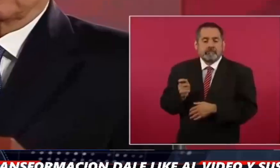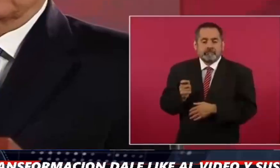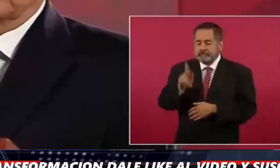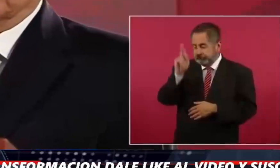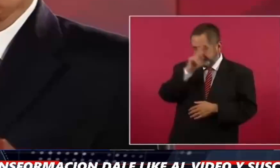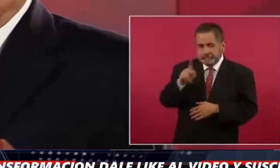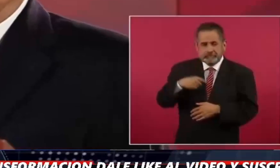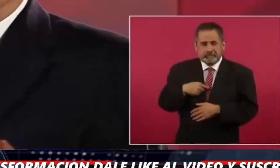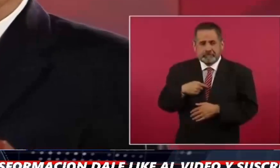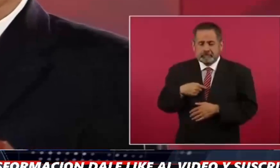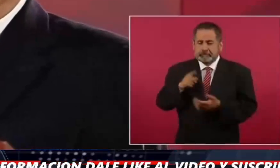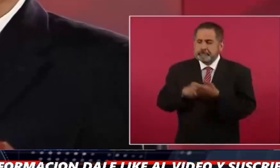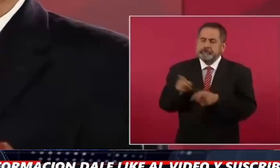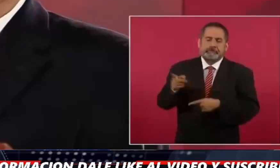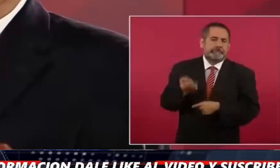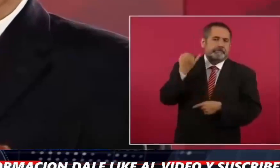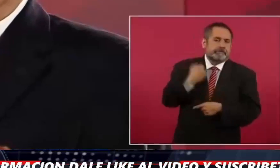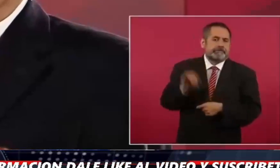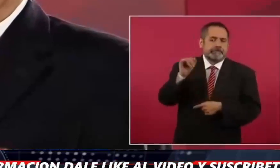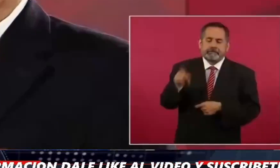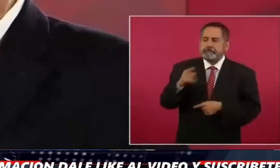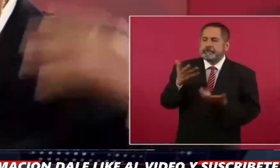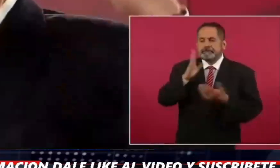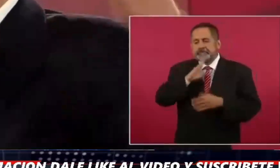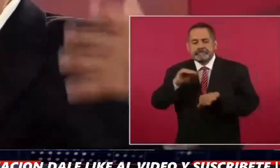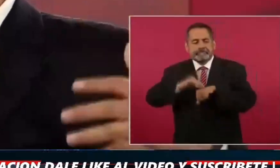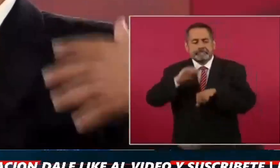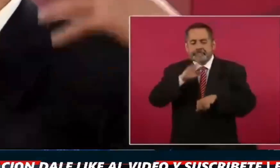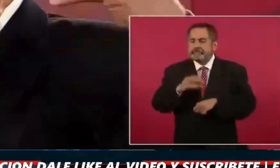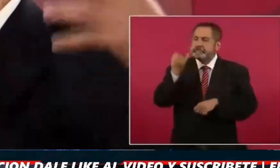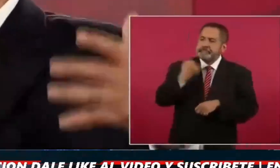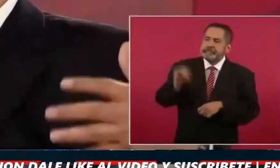que haga uno el ridículo. Y si uno